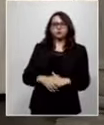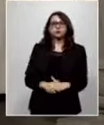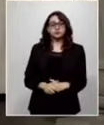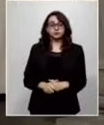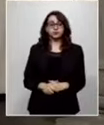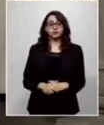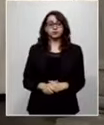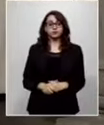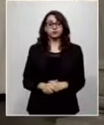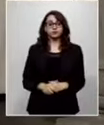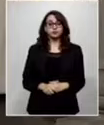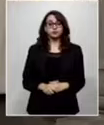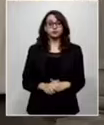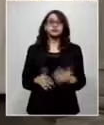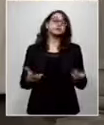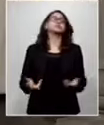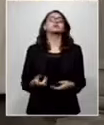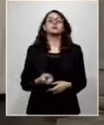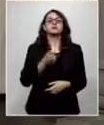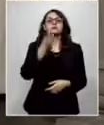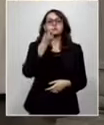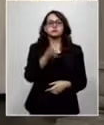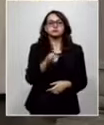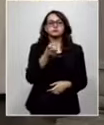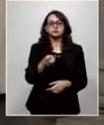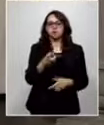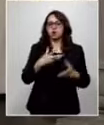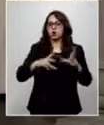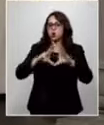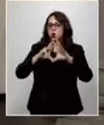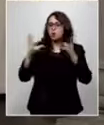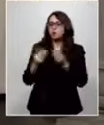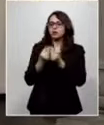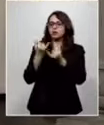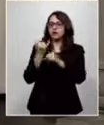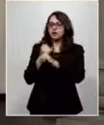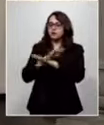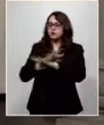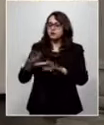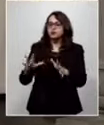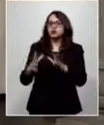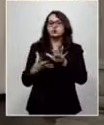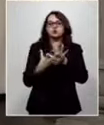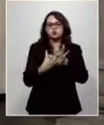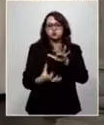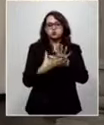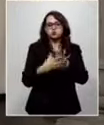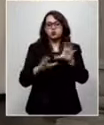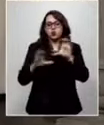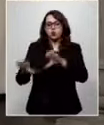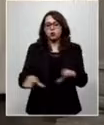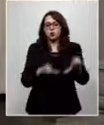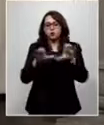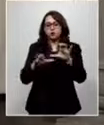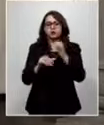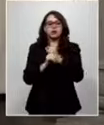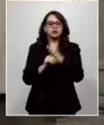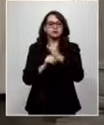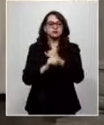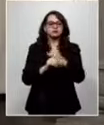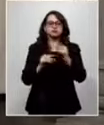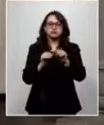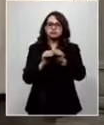A partir de que esta información que tenemos digitalizada estará a disposición de todas las personas